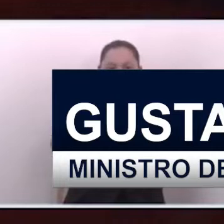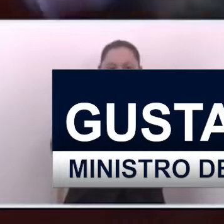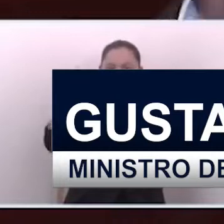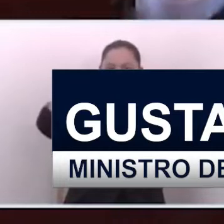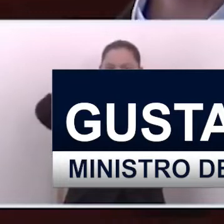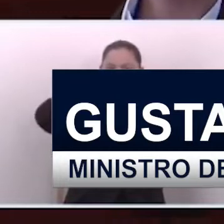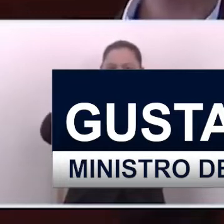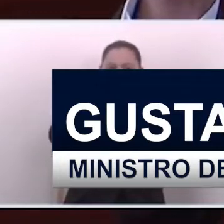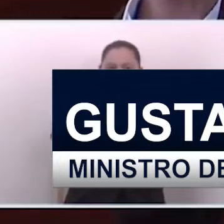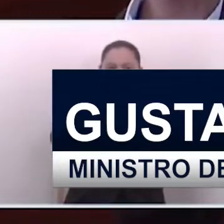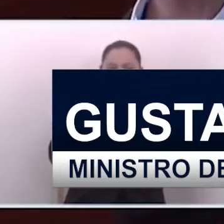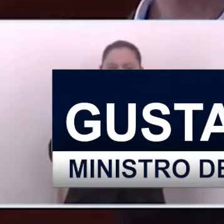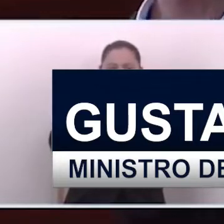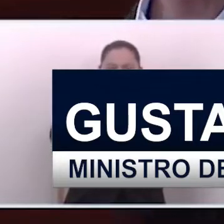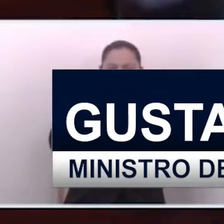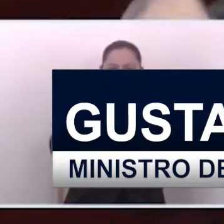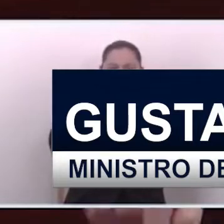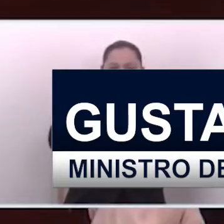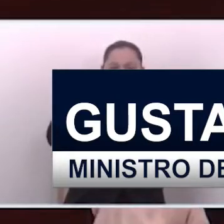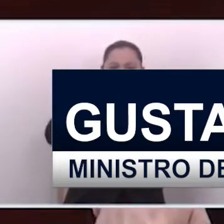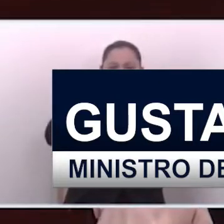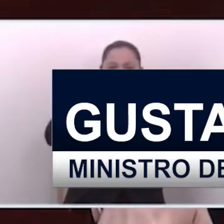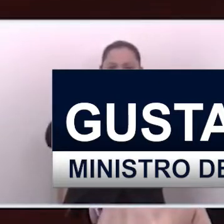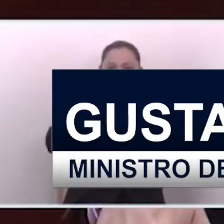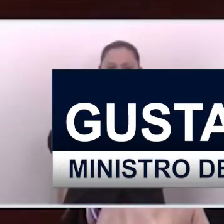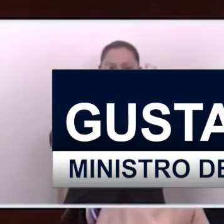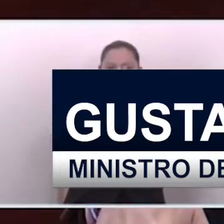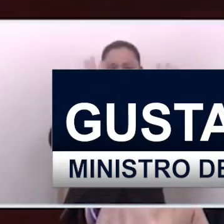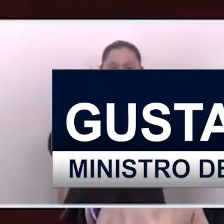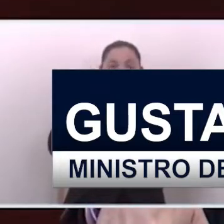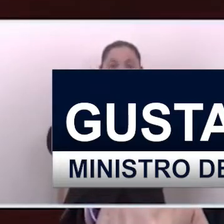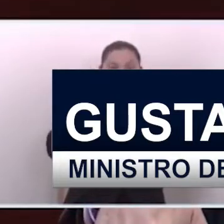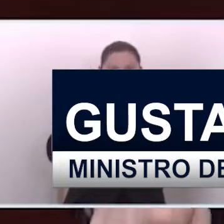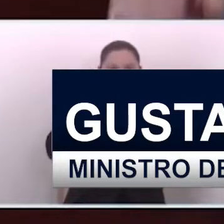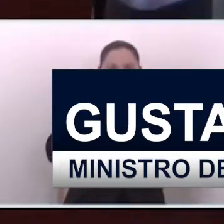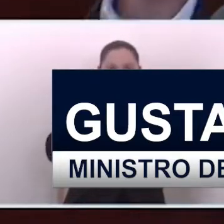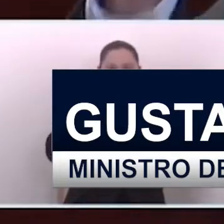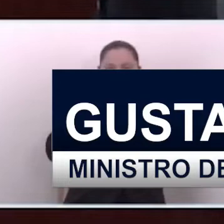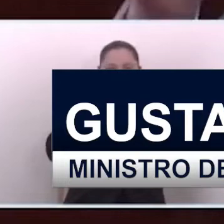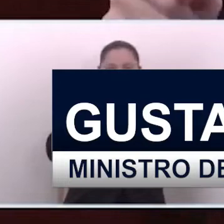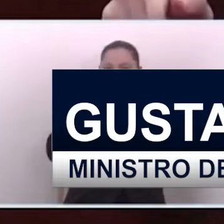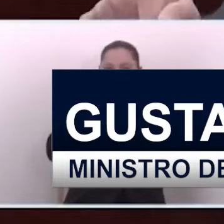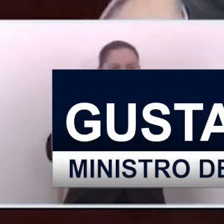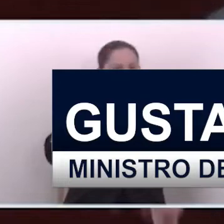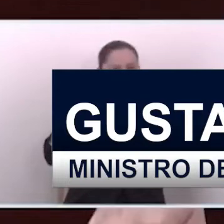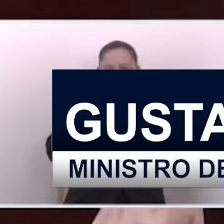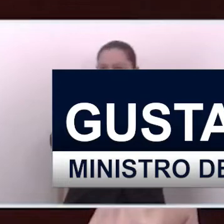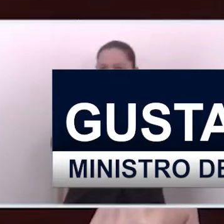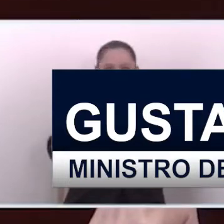revisión del sistema de justicia penal, porque claramente con el actual no vamos a llevar